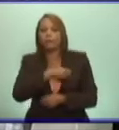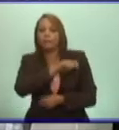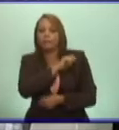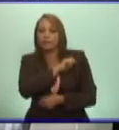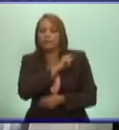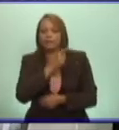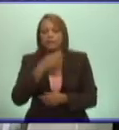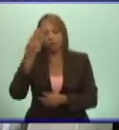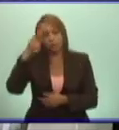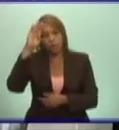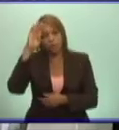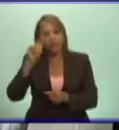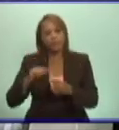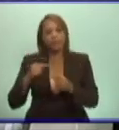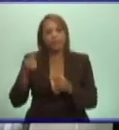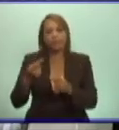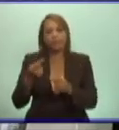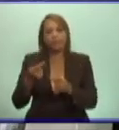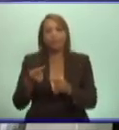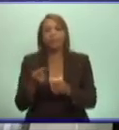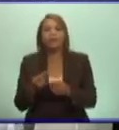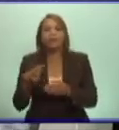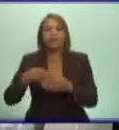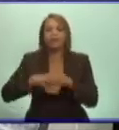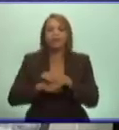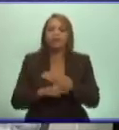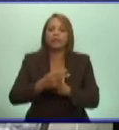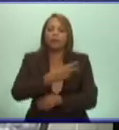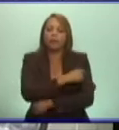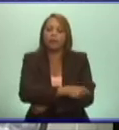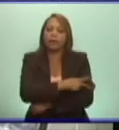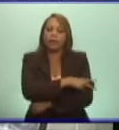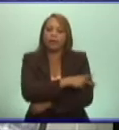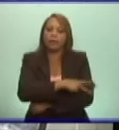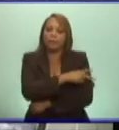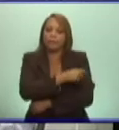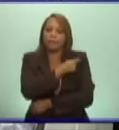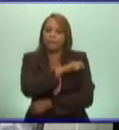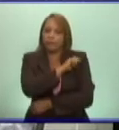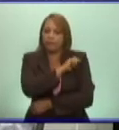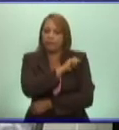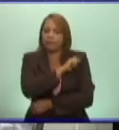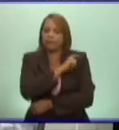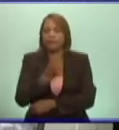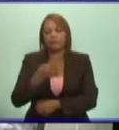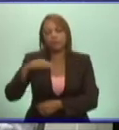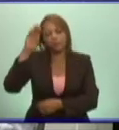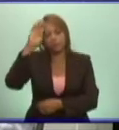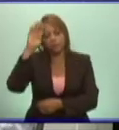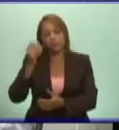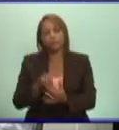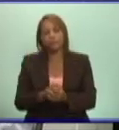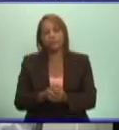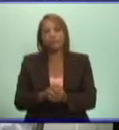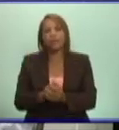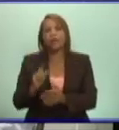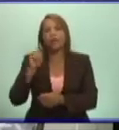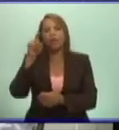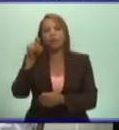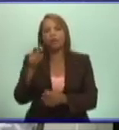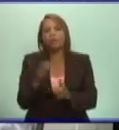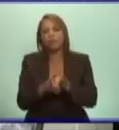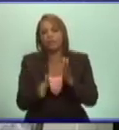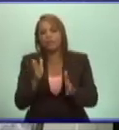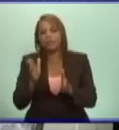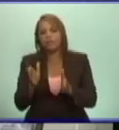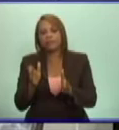por los españoles. Ya sea a partir de tercero y cuarto sí conocen los diferentes momentos y etapas de la historia de Cuba. Y una última sección que tiene que ver con las